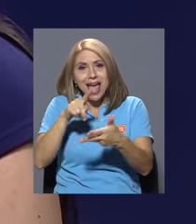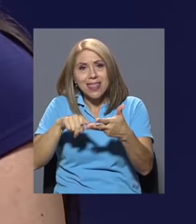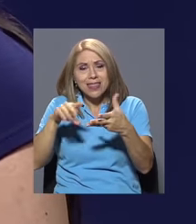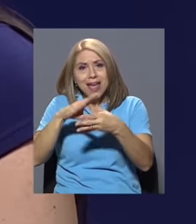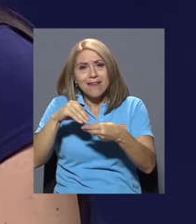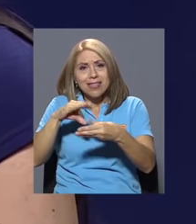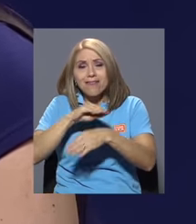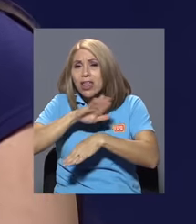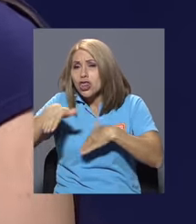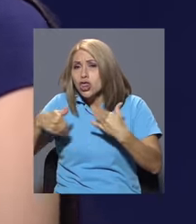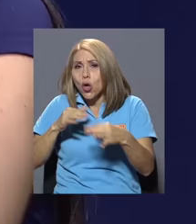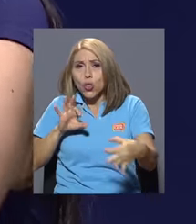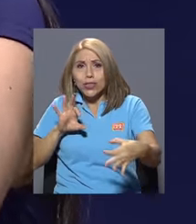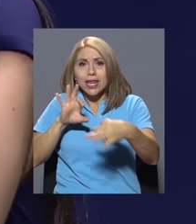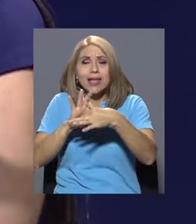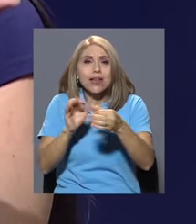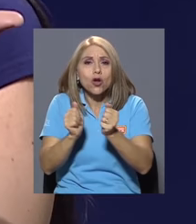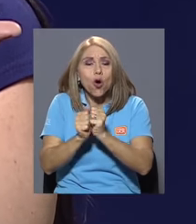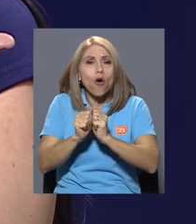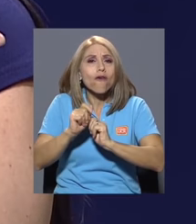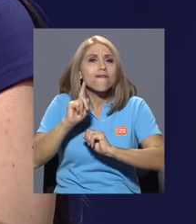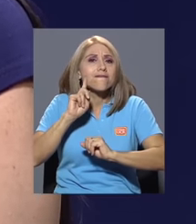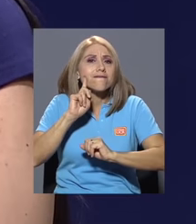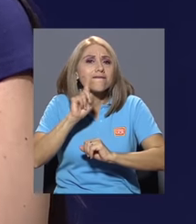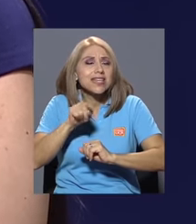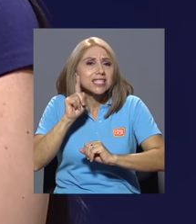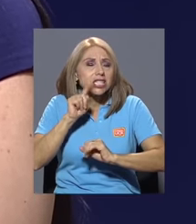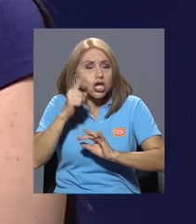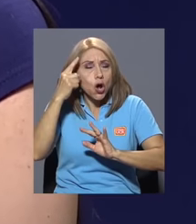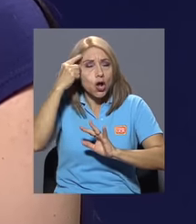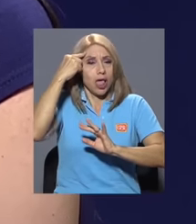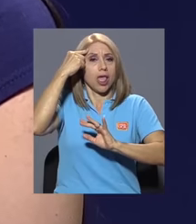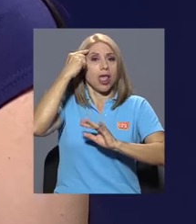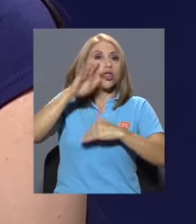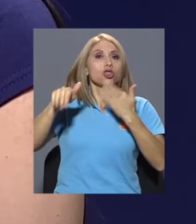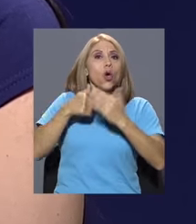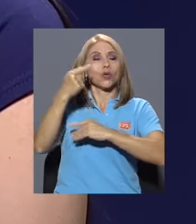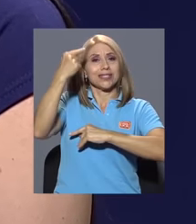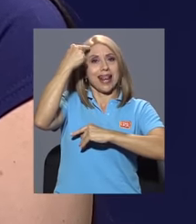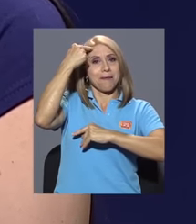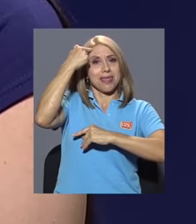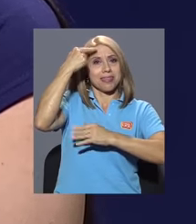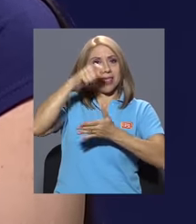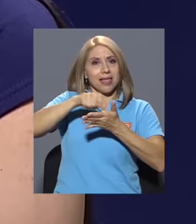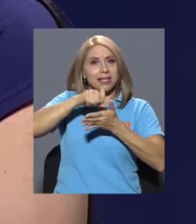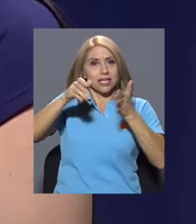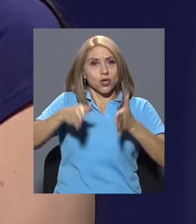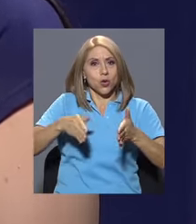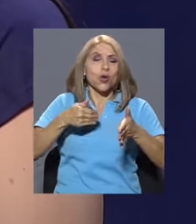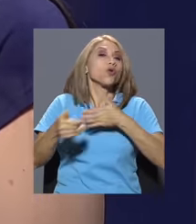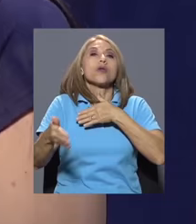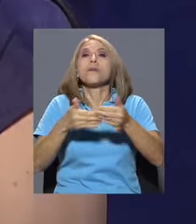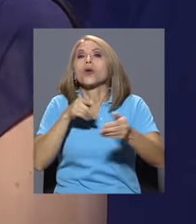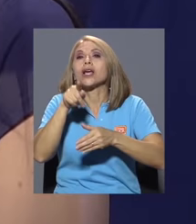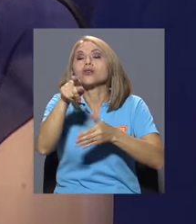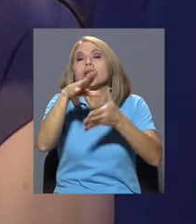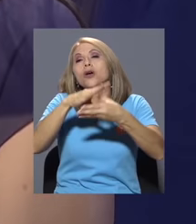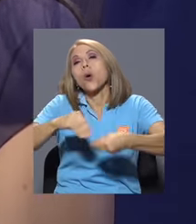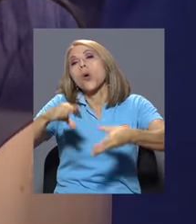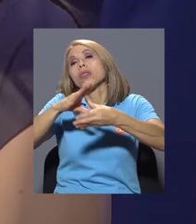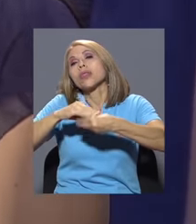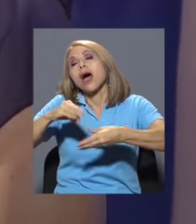tiene que ver con ficción. Todo está en la mente del escritor. Aunque estés contando la historia de un atentado